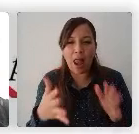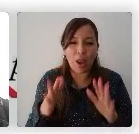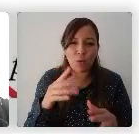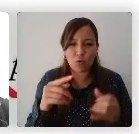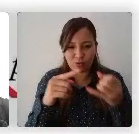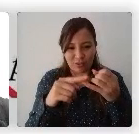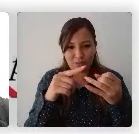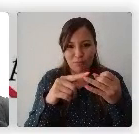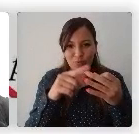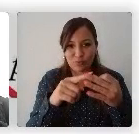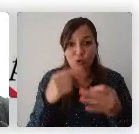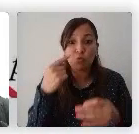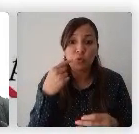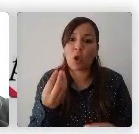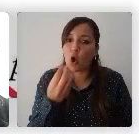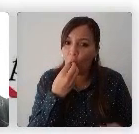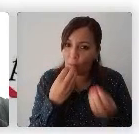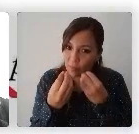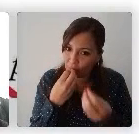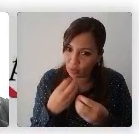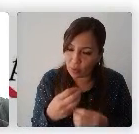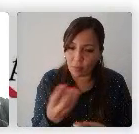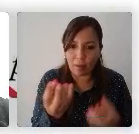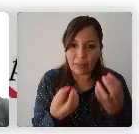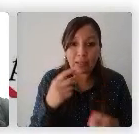poder saborear una riquísima variedad de papas, sino también